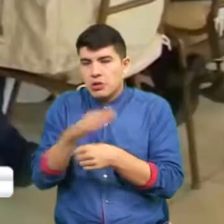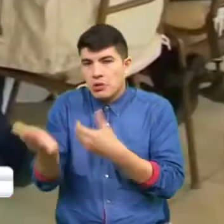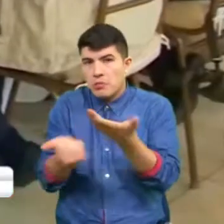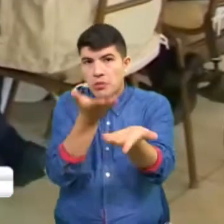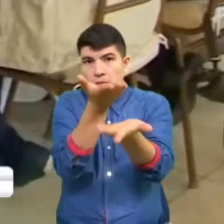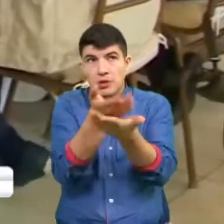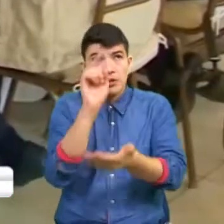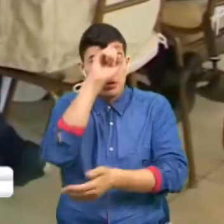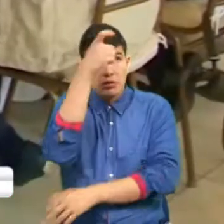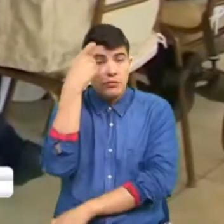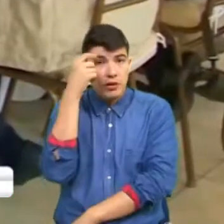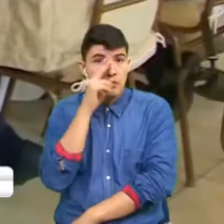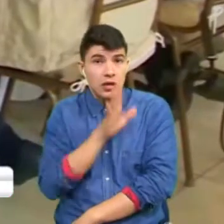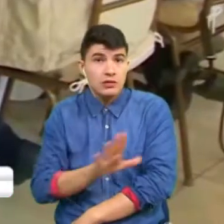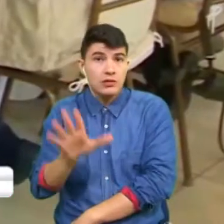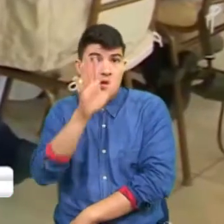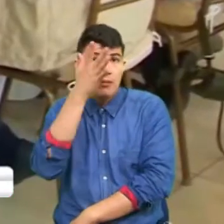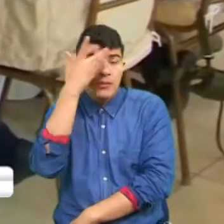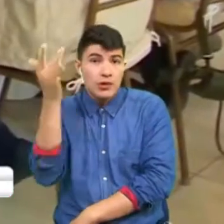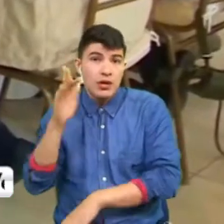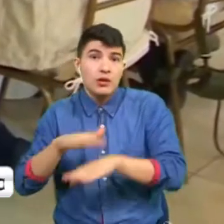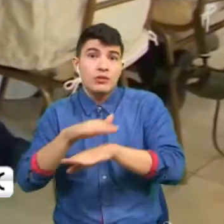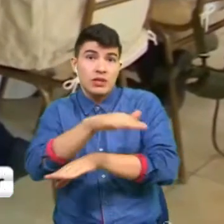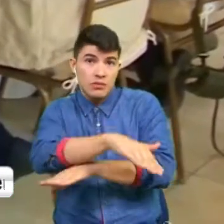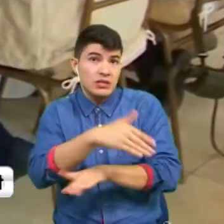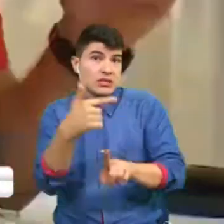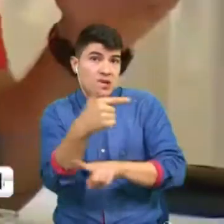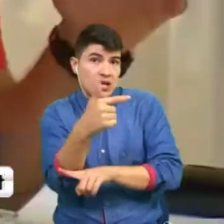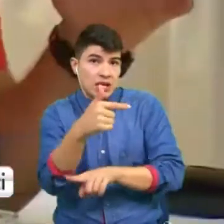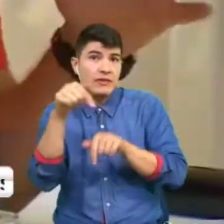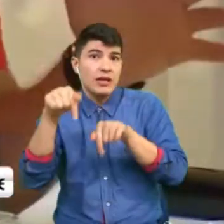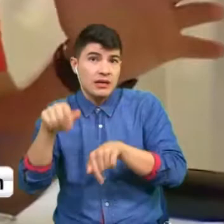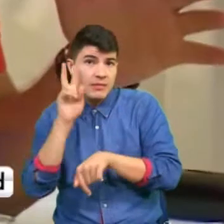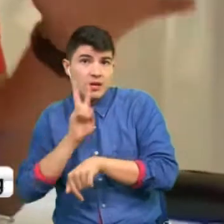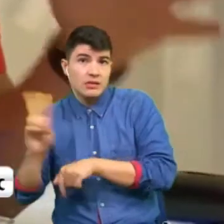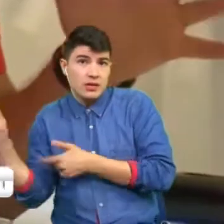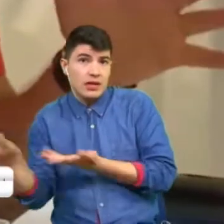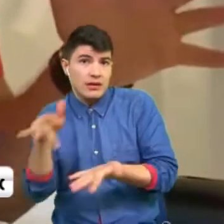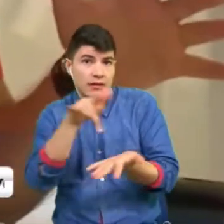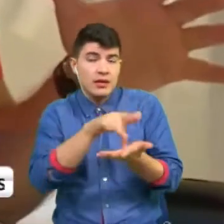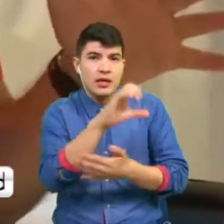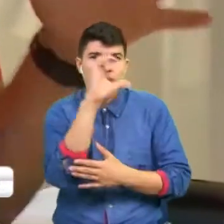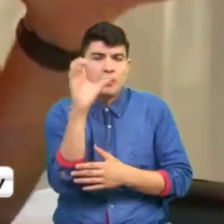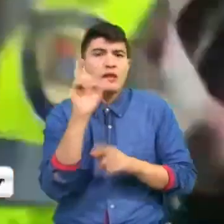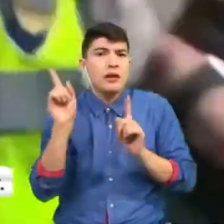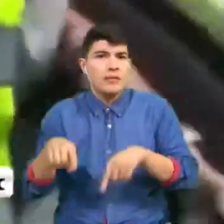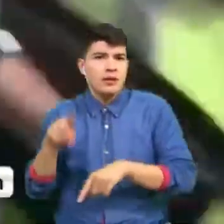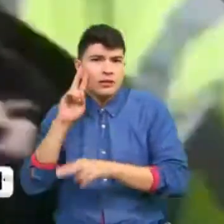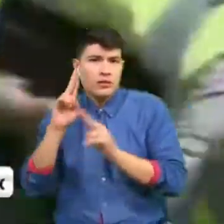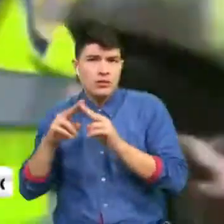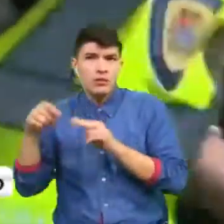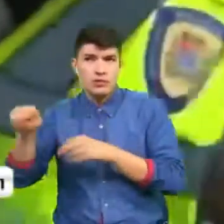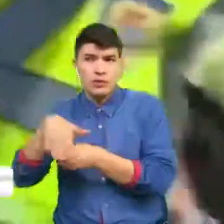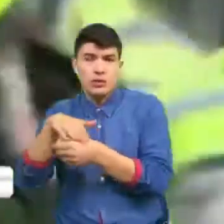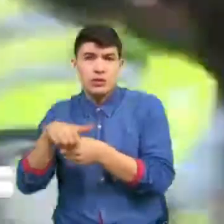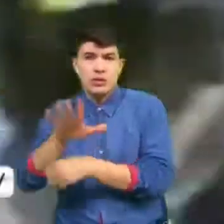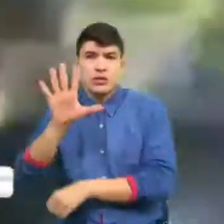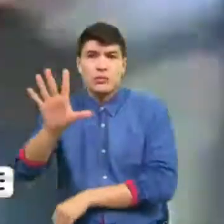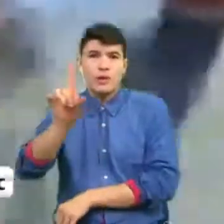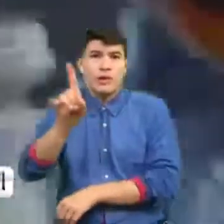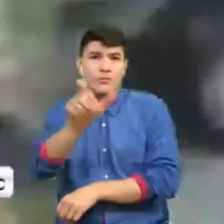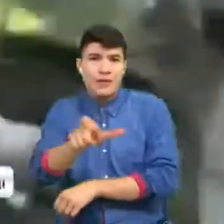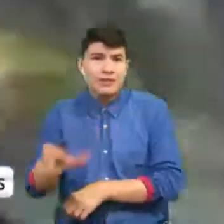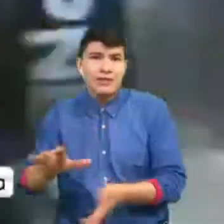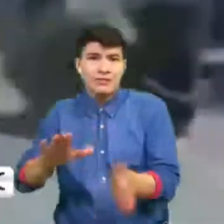gobierno nacional ante las repercusiones que esto tendrá. También se ha dado a conocer que la situación de Venezuela, que ya cobra la vida de 51